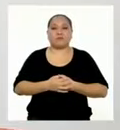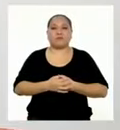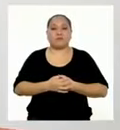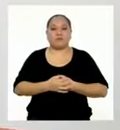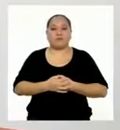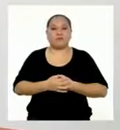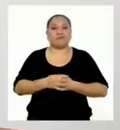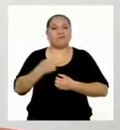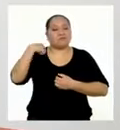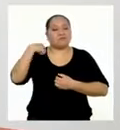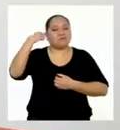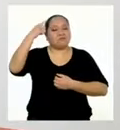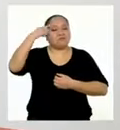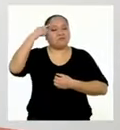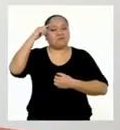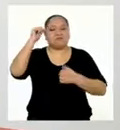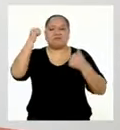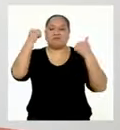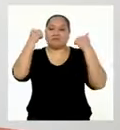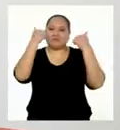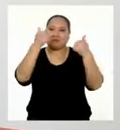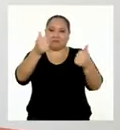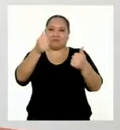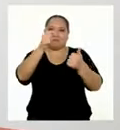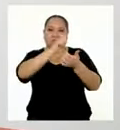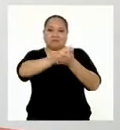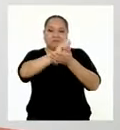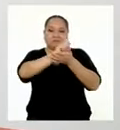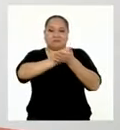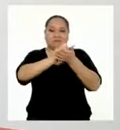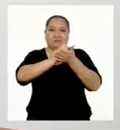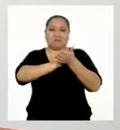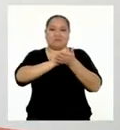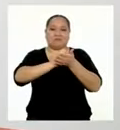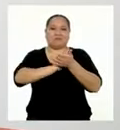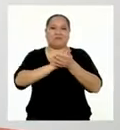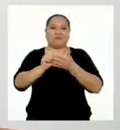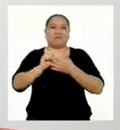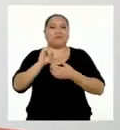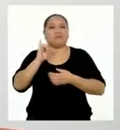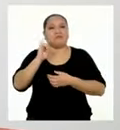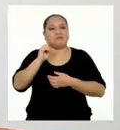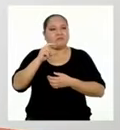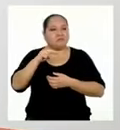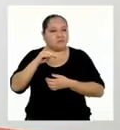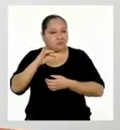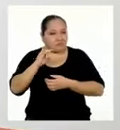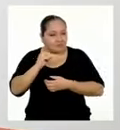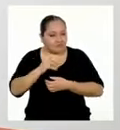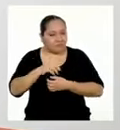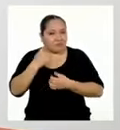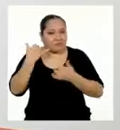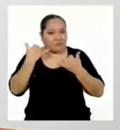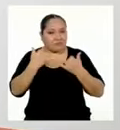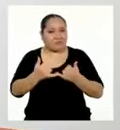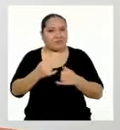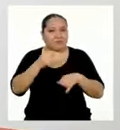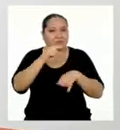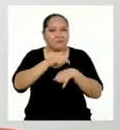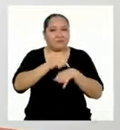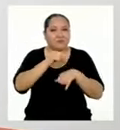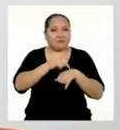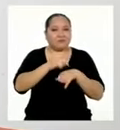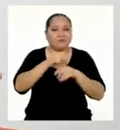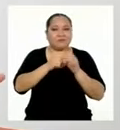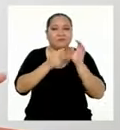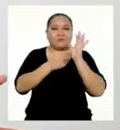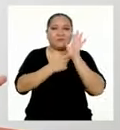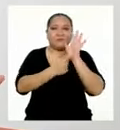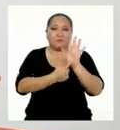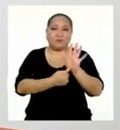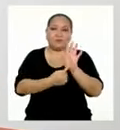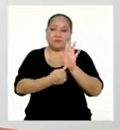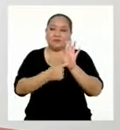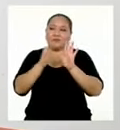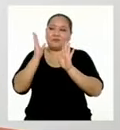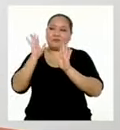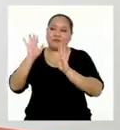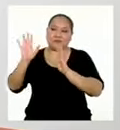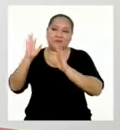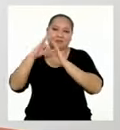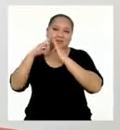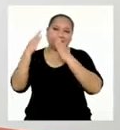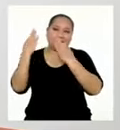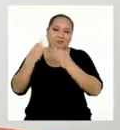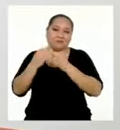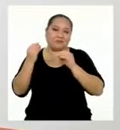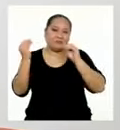Me parece que está bastante bien lo que has redactado, Yanira. Ahora es momento de presentarlo a tu